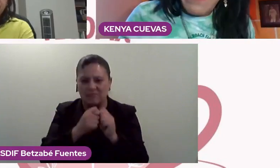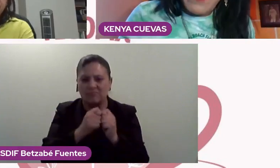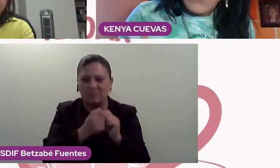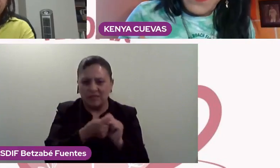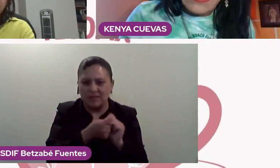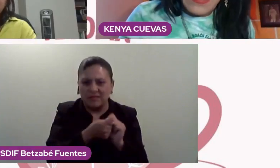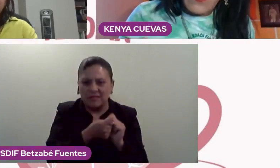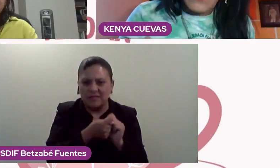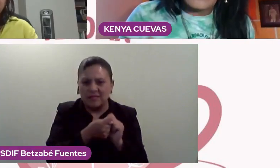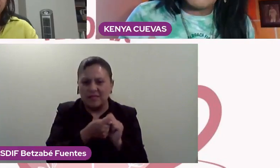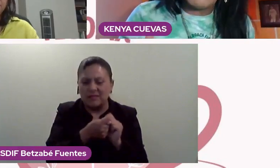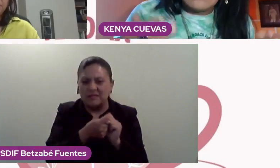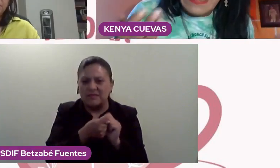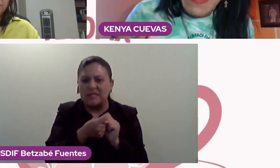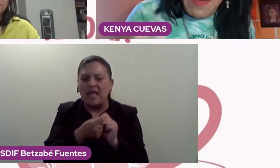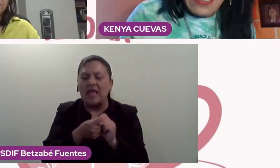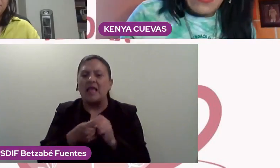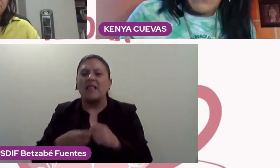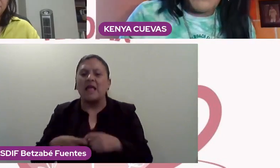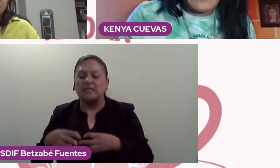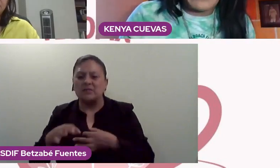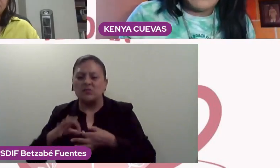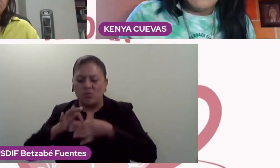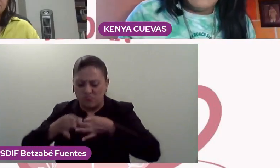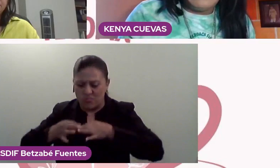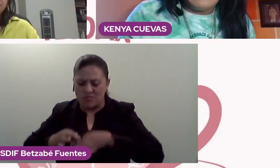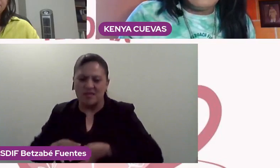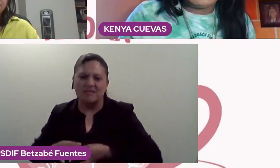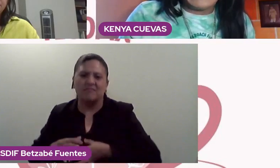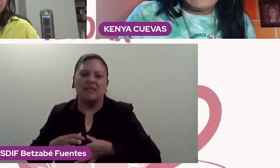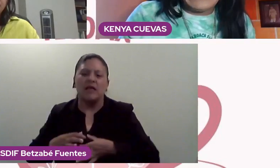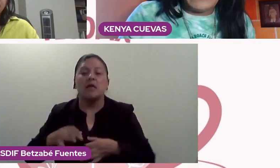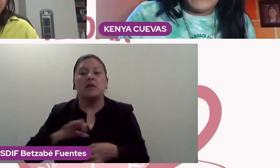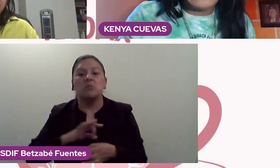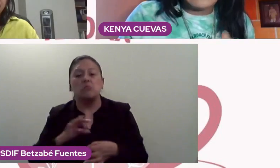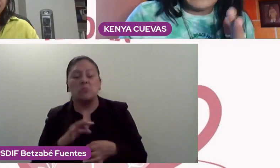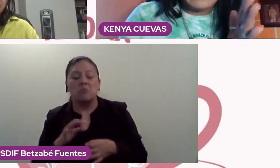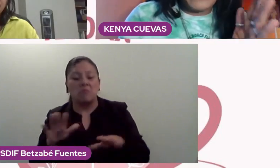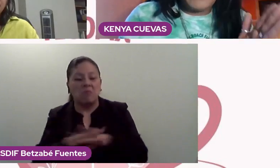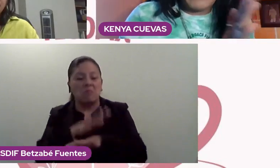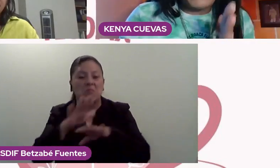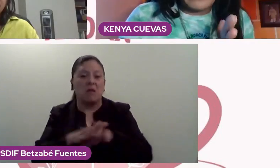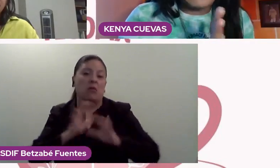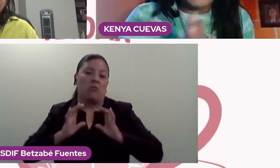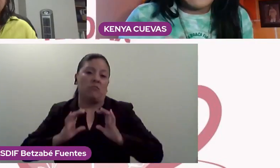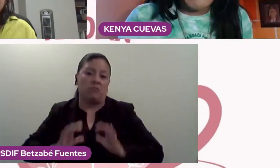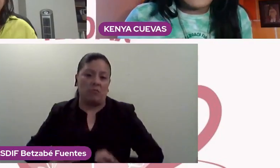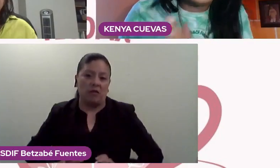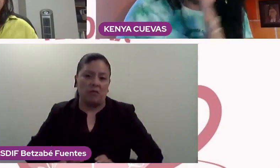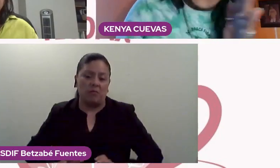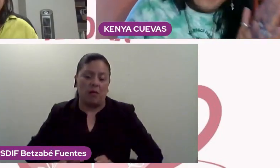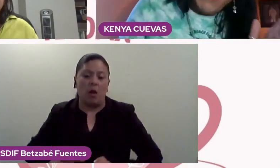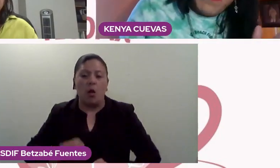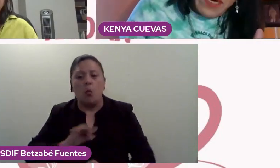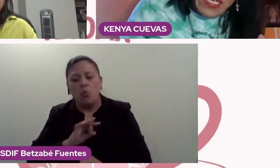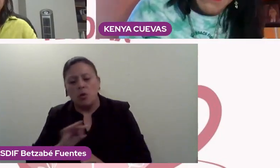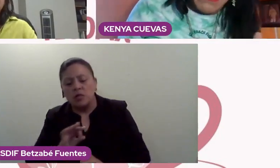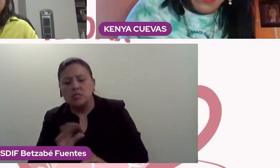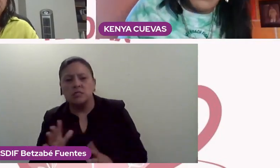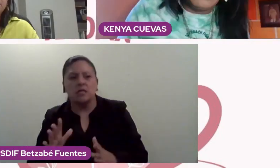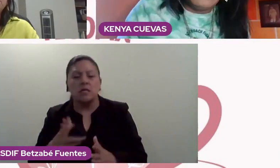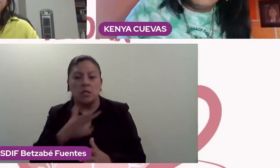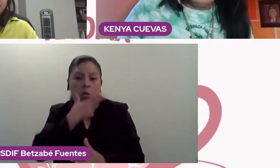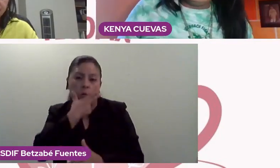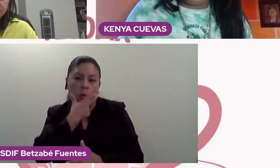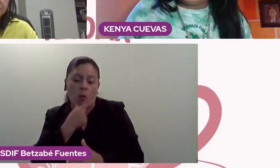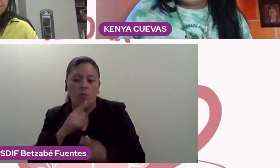estos cambios físicos visibles, ¿no? Para la transición, ya sea de hombre a mujer o de mujer a hombre,